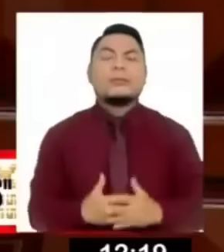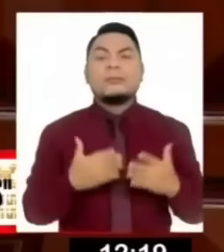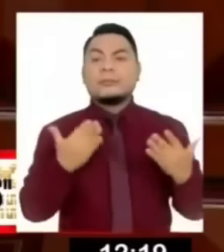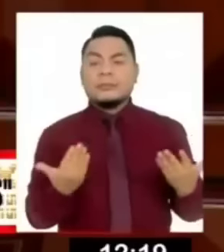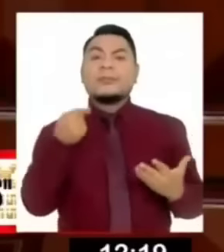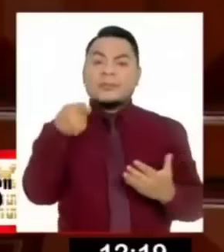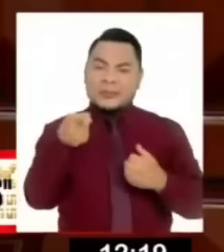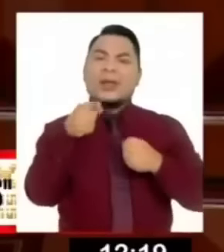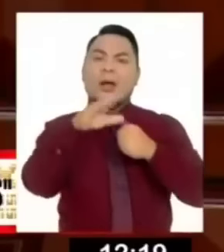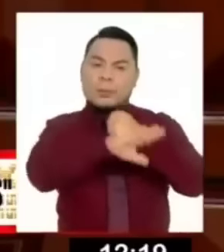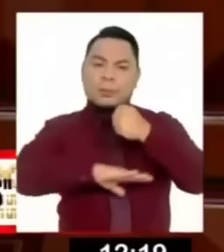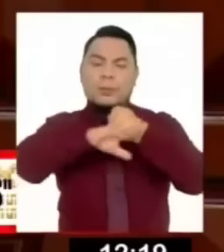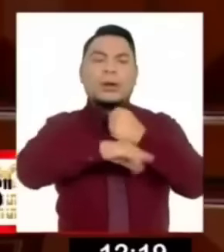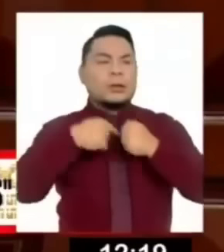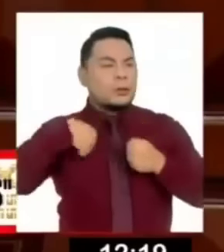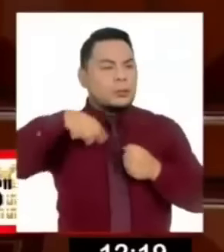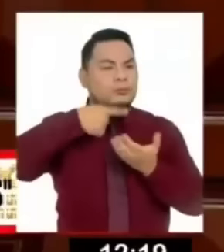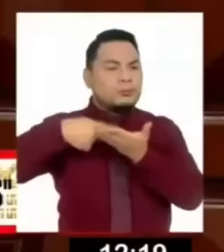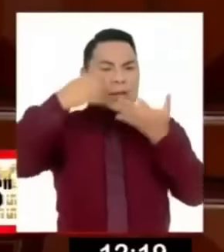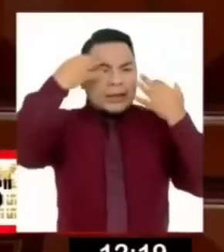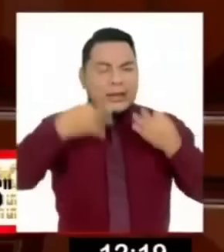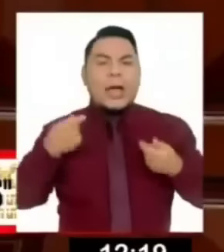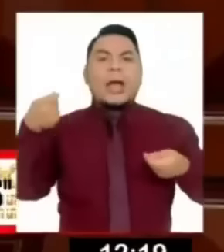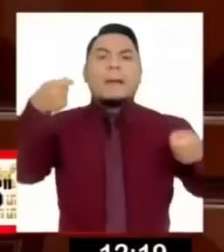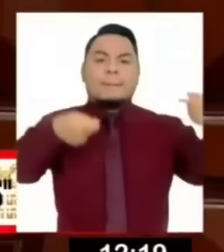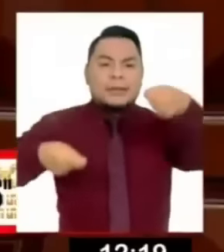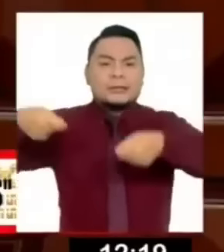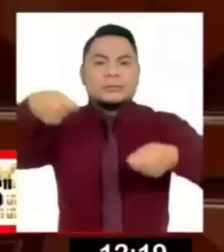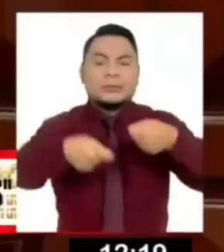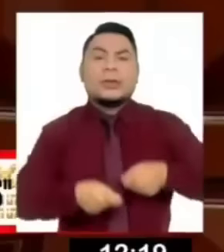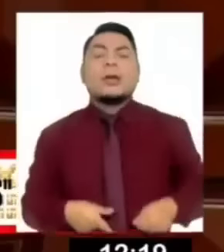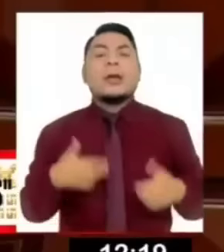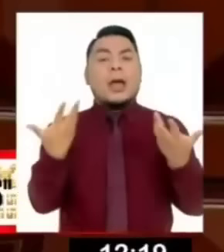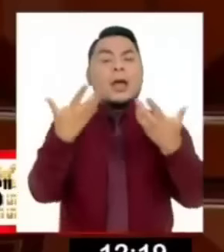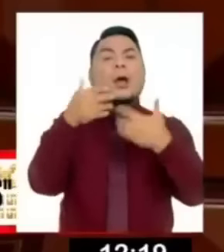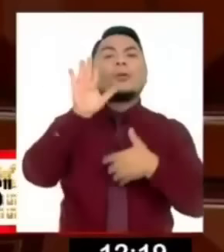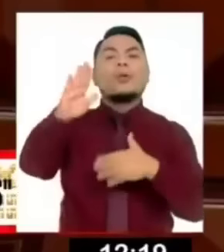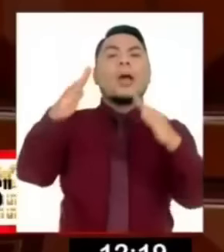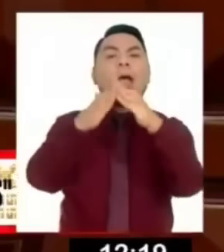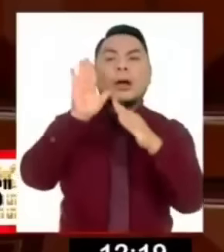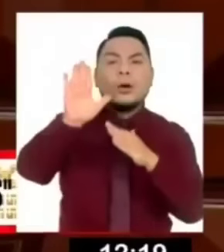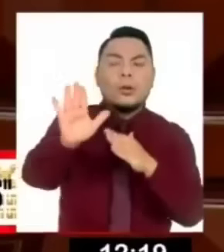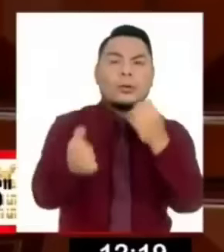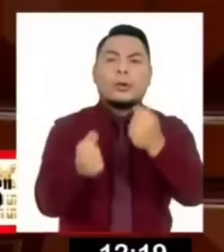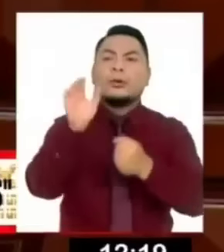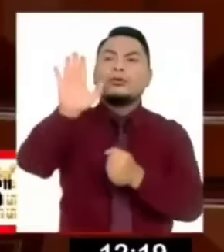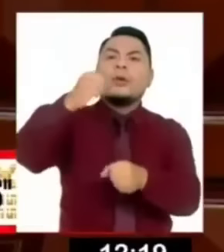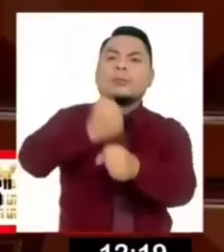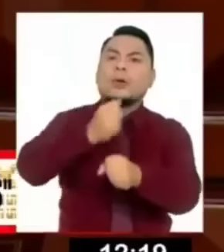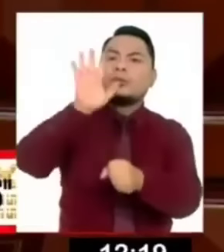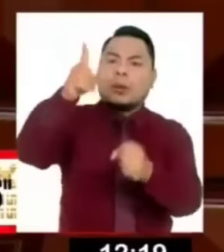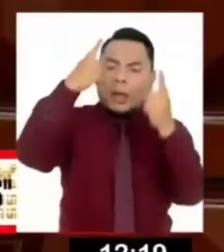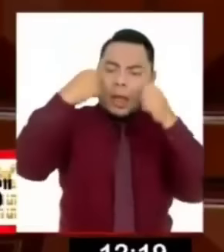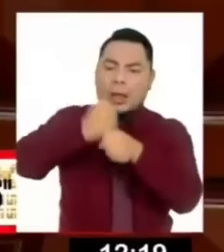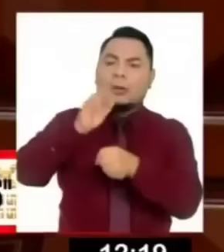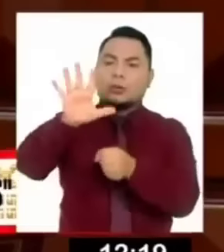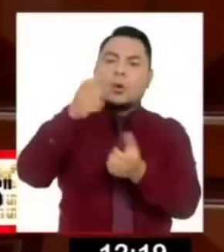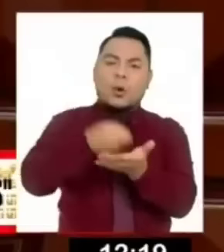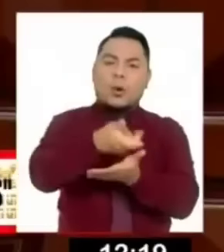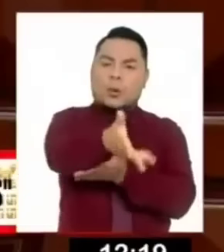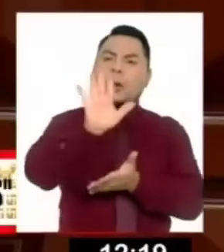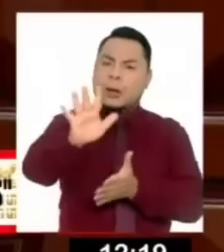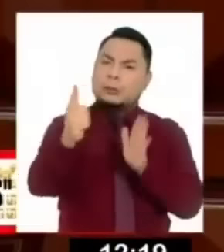es la base de las decisiones de inversión. La propiedad de las personas obtenidas con esfuerzo y en el marco